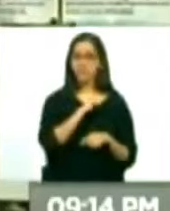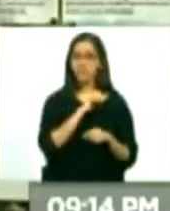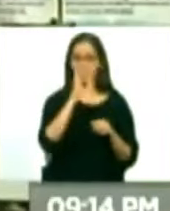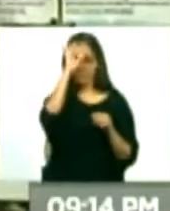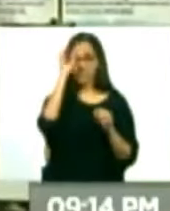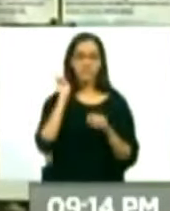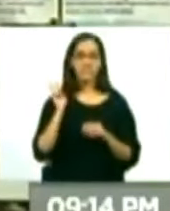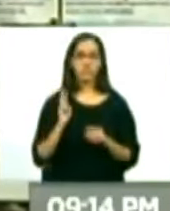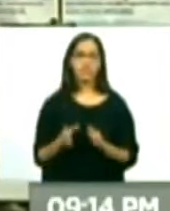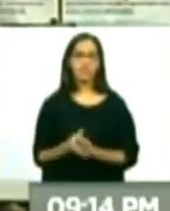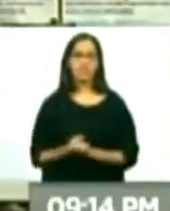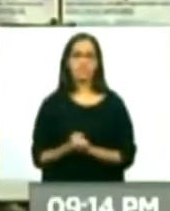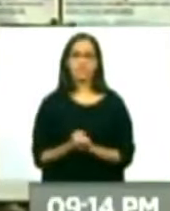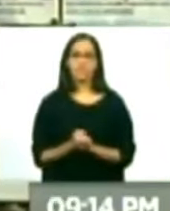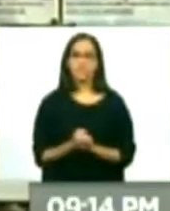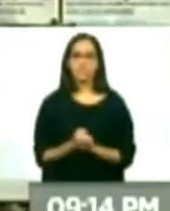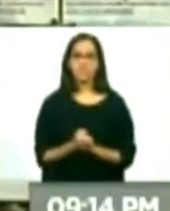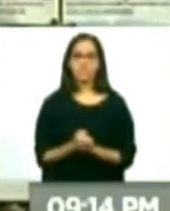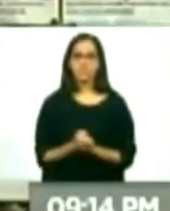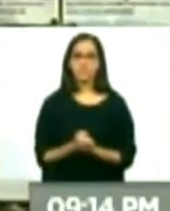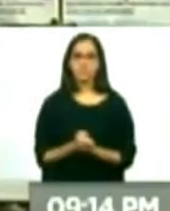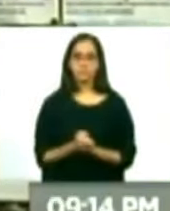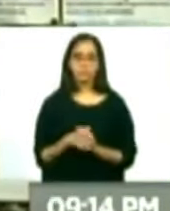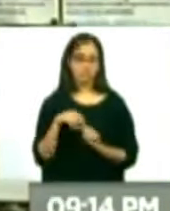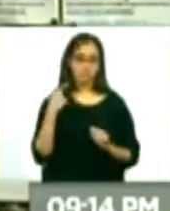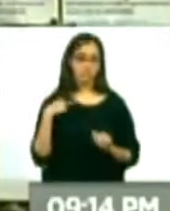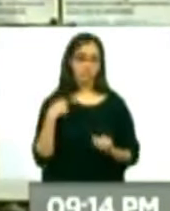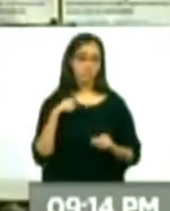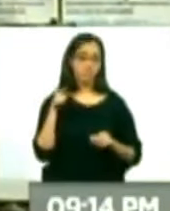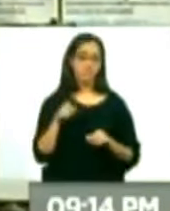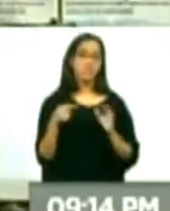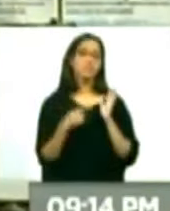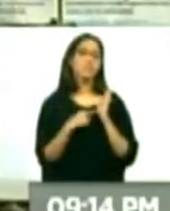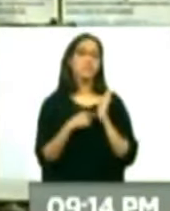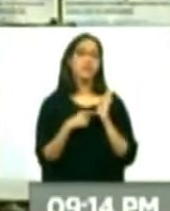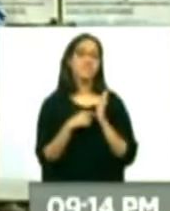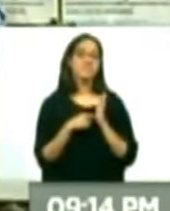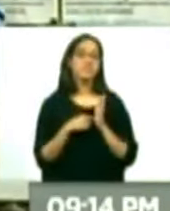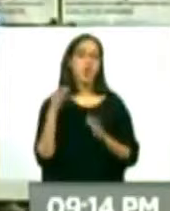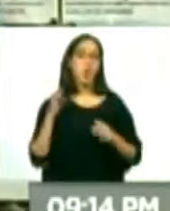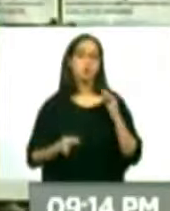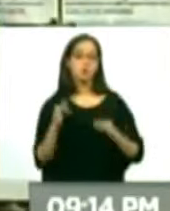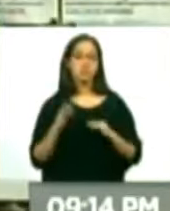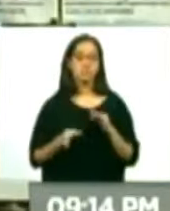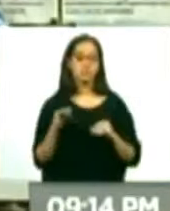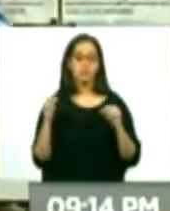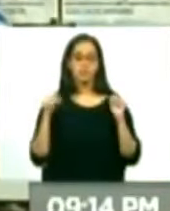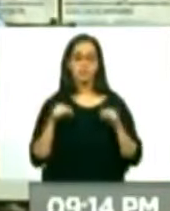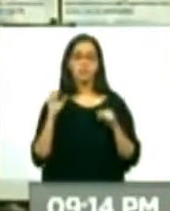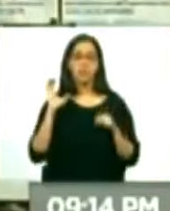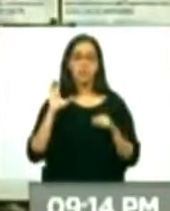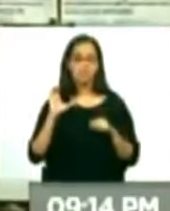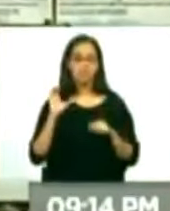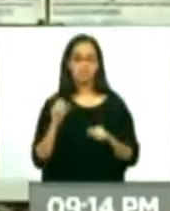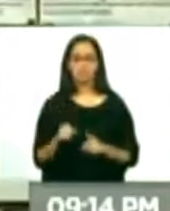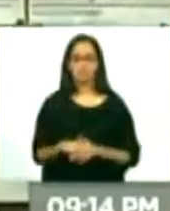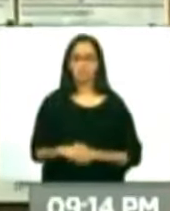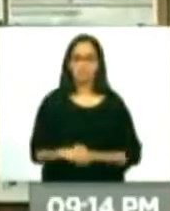venezolana, en verdad. Pero usted aquí tiene cuentas con la justicia. Aquí, en este país, tiene cuentas con la justicia.